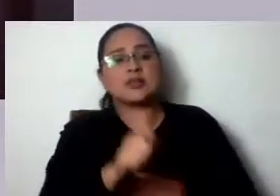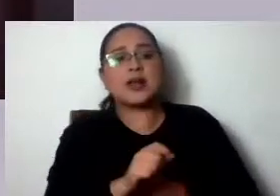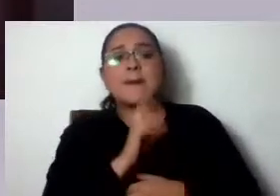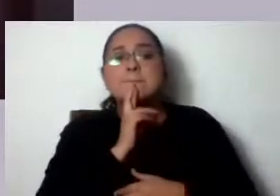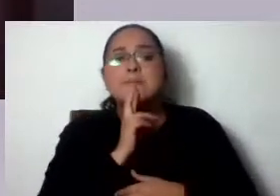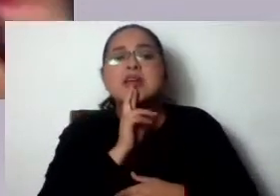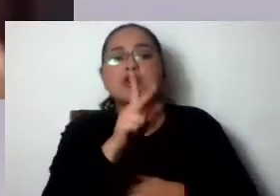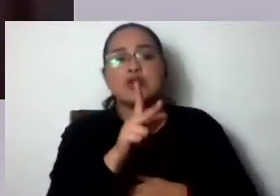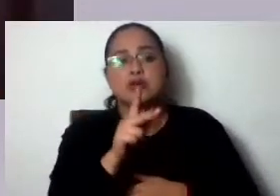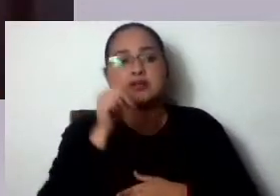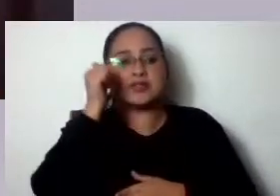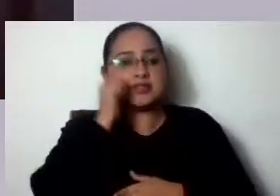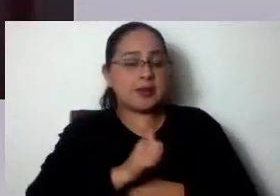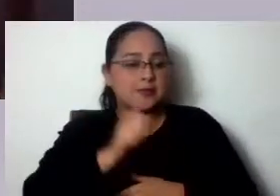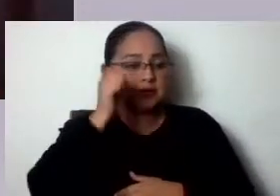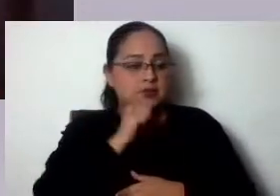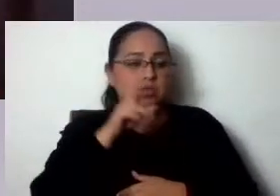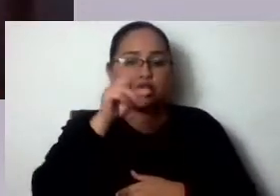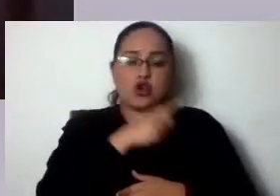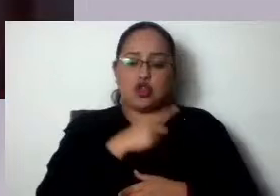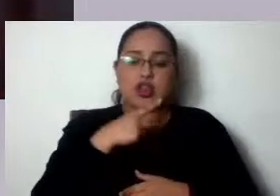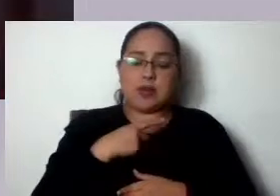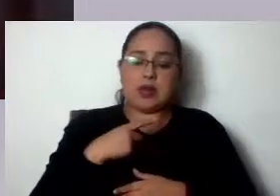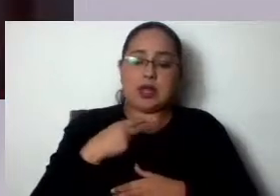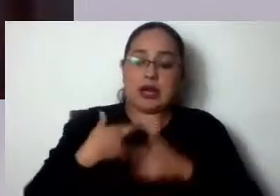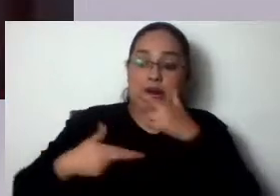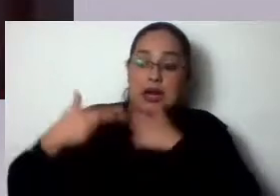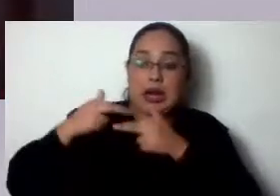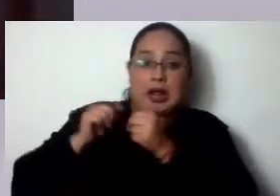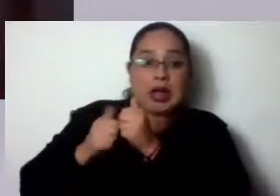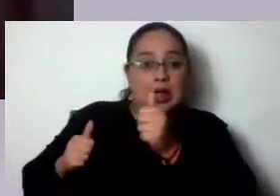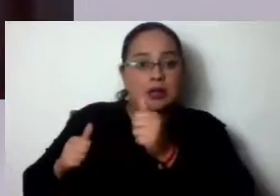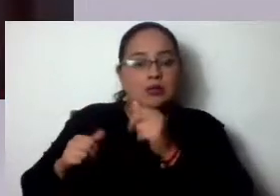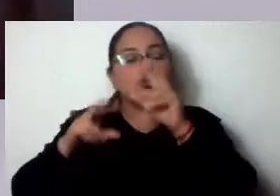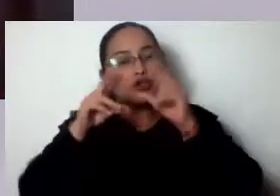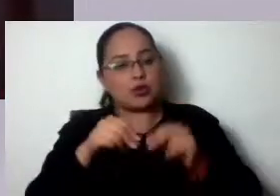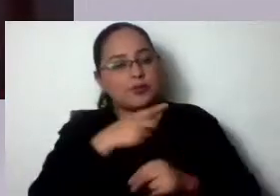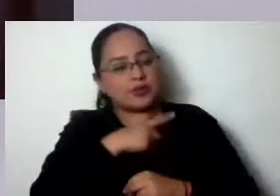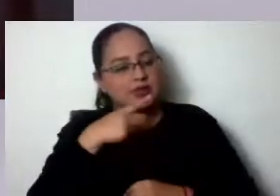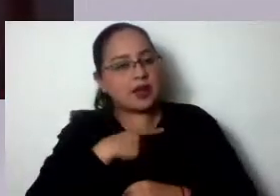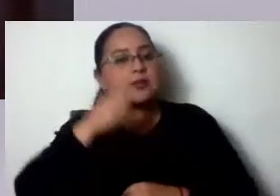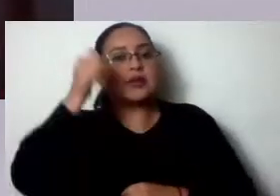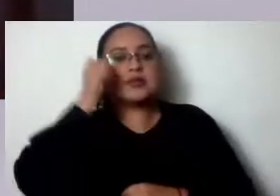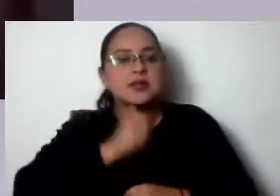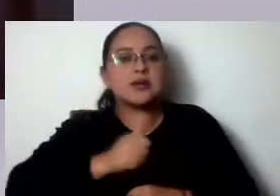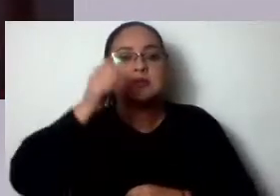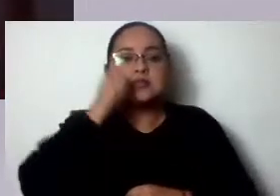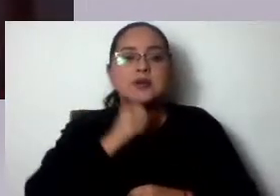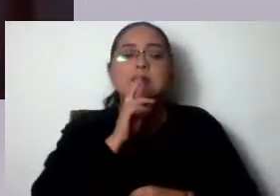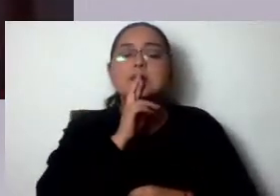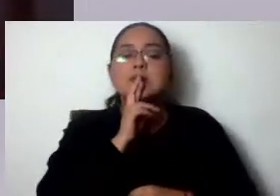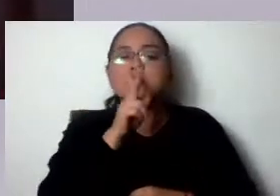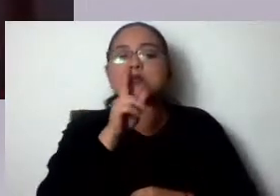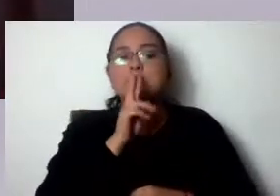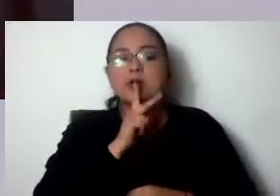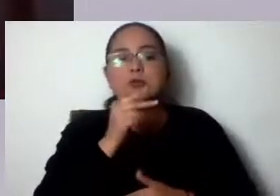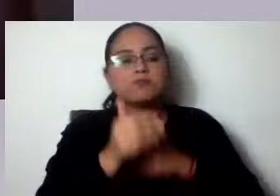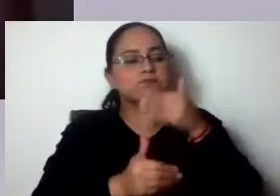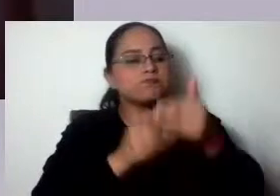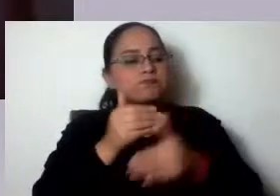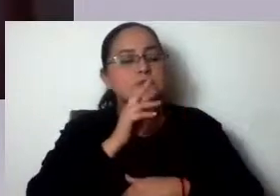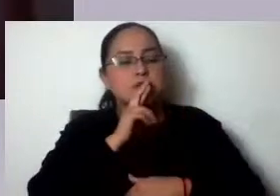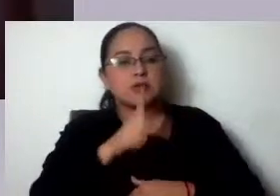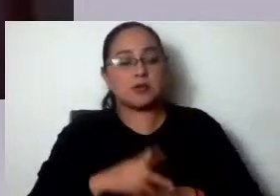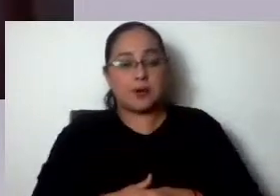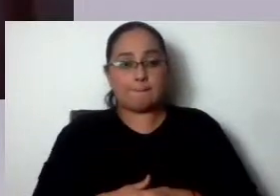no deben empeorar deben ir mejorando y en tal sentido este principio de los derechos humanos se